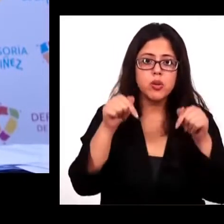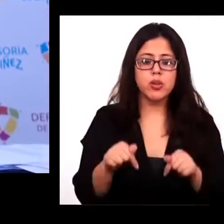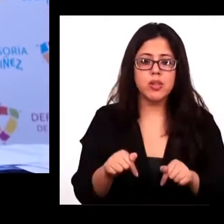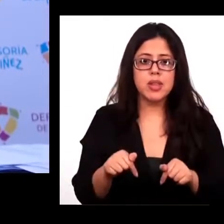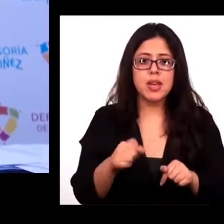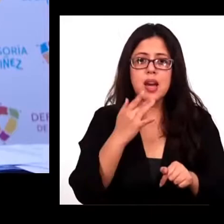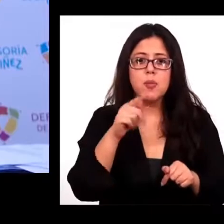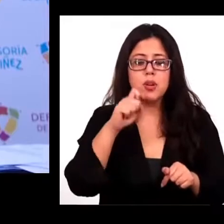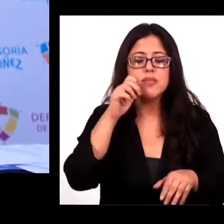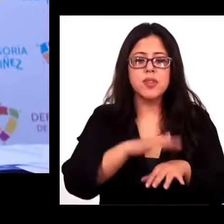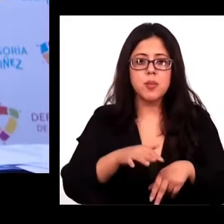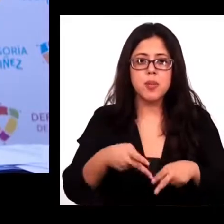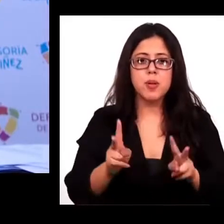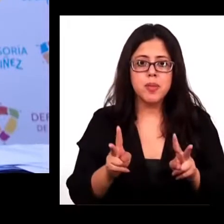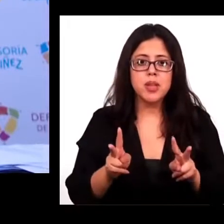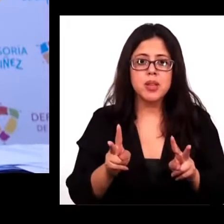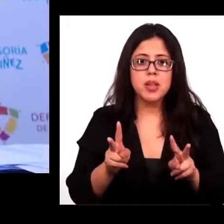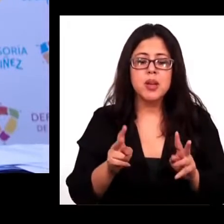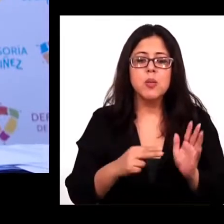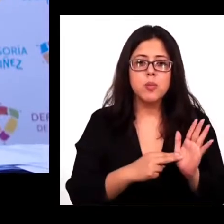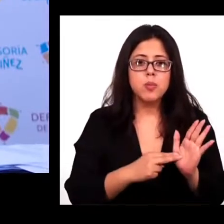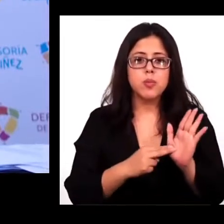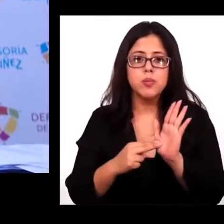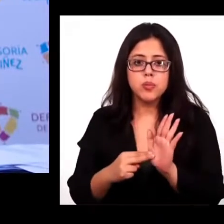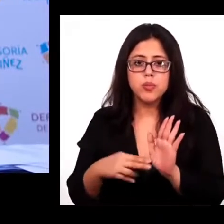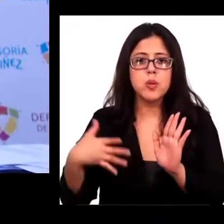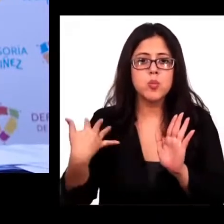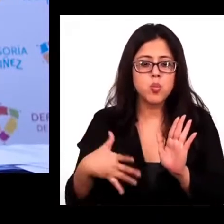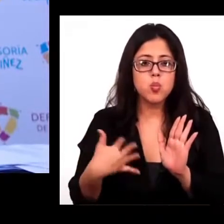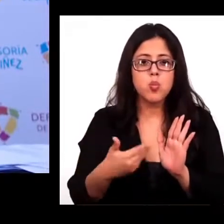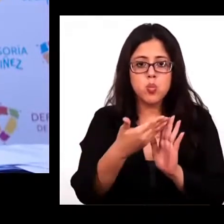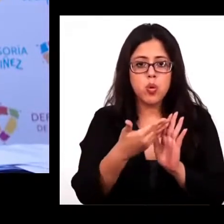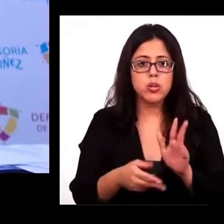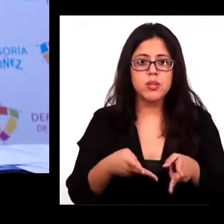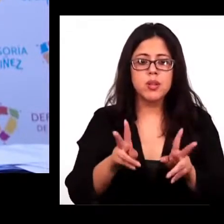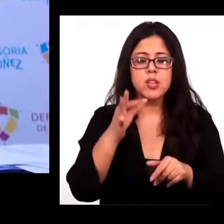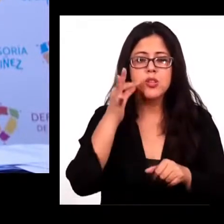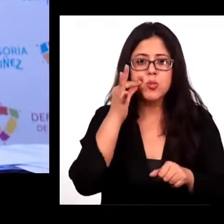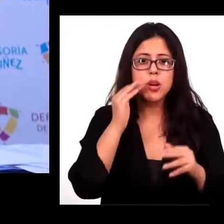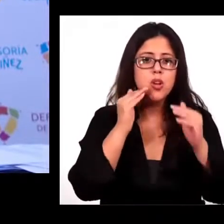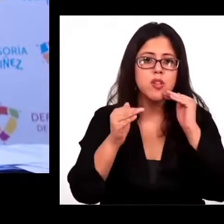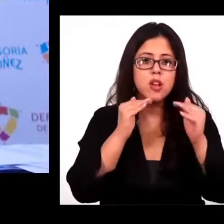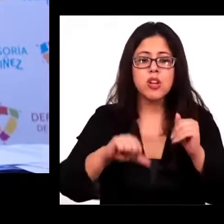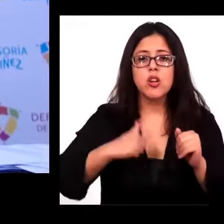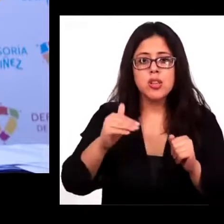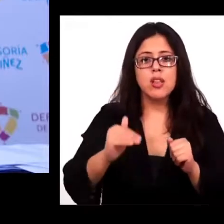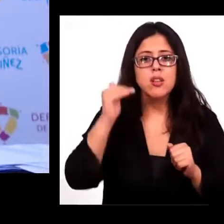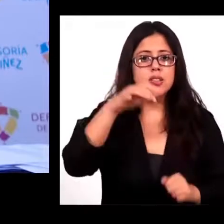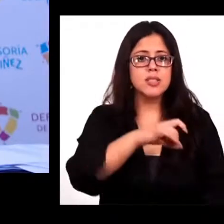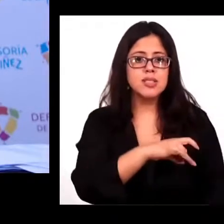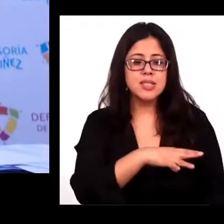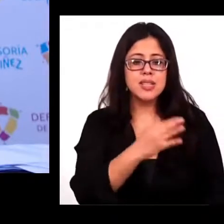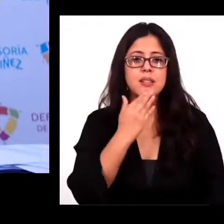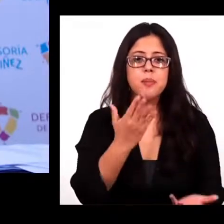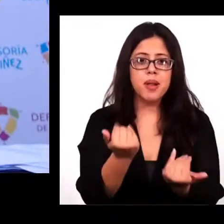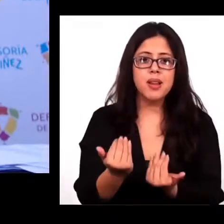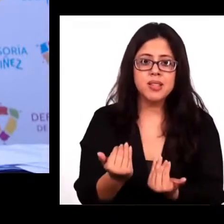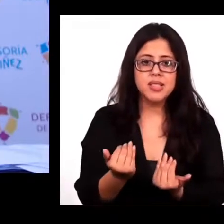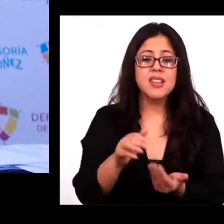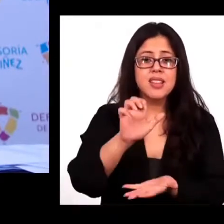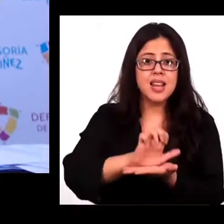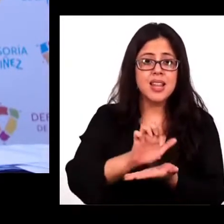eso nos permite relevar la importancia que tienen los derechos humanos de niños, niñas y adolescentes en Chile y la necesidad de que el